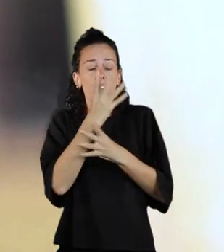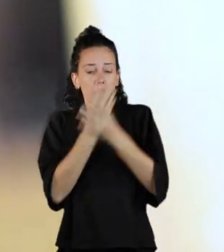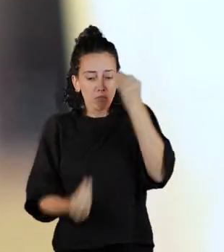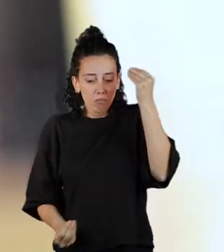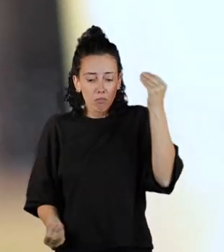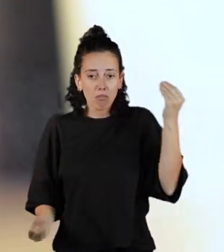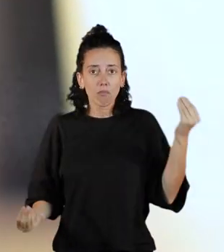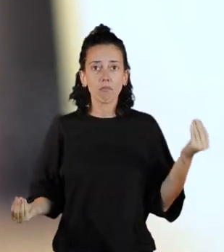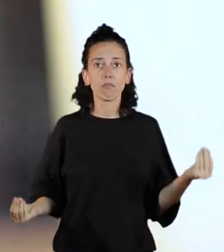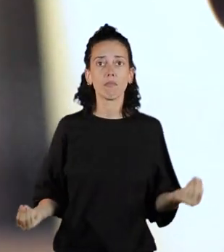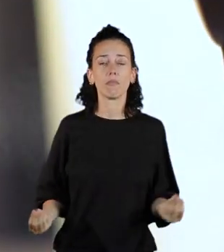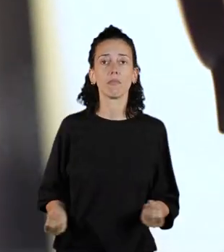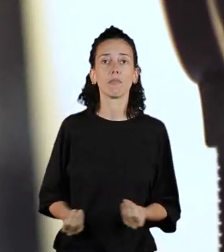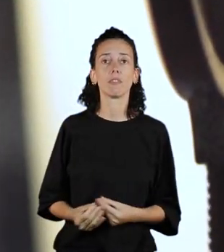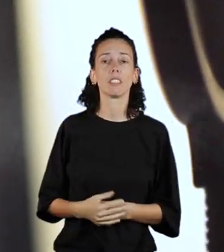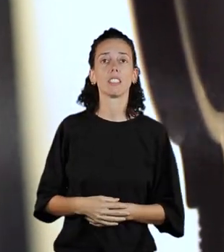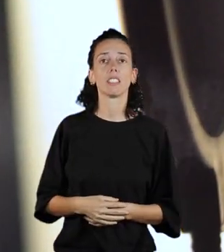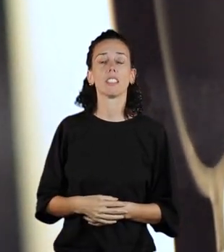registraban. Entonces,